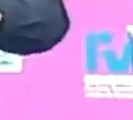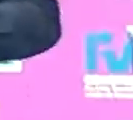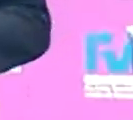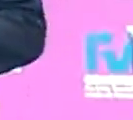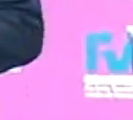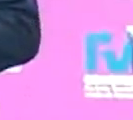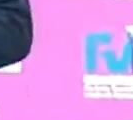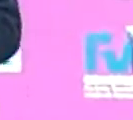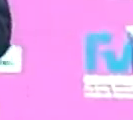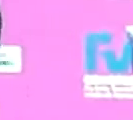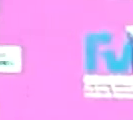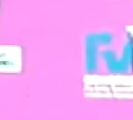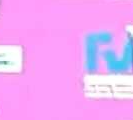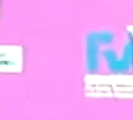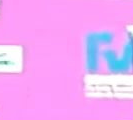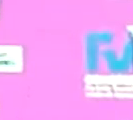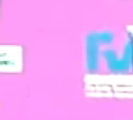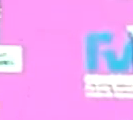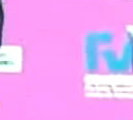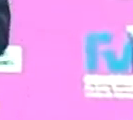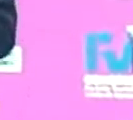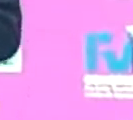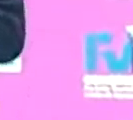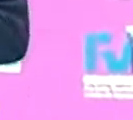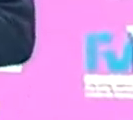Por eso yo les dije, Diosdado,